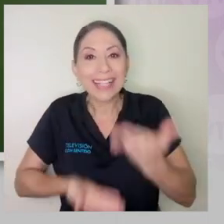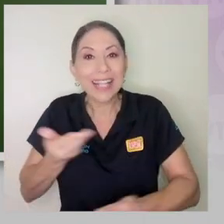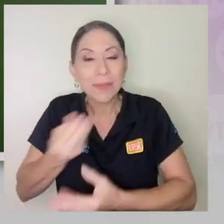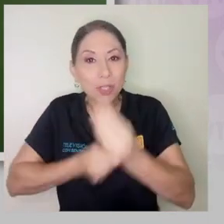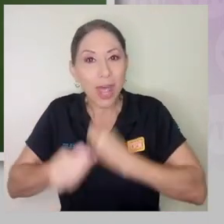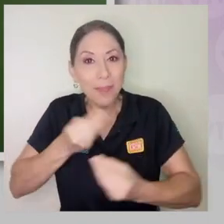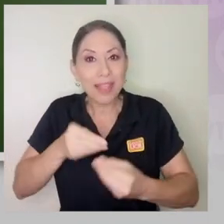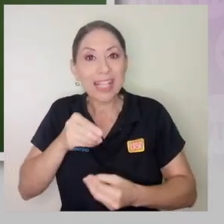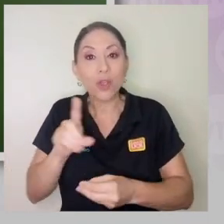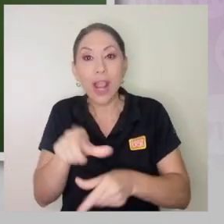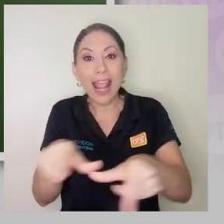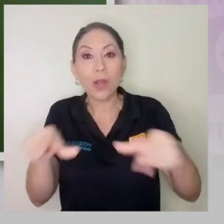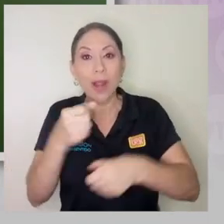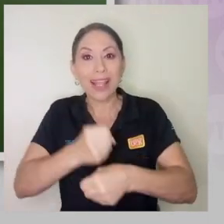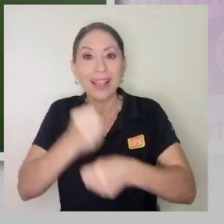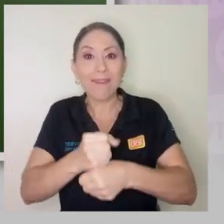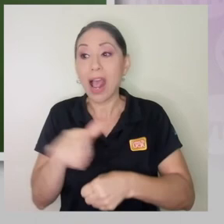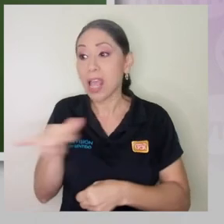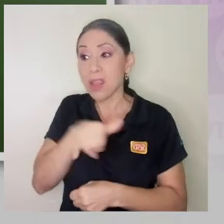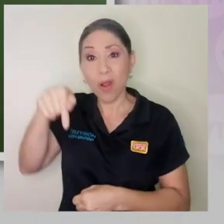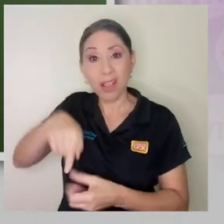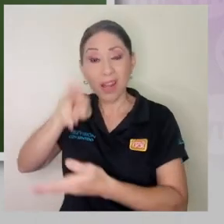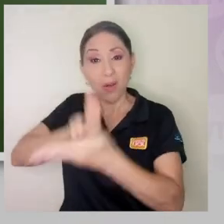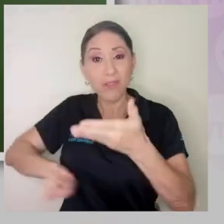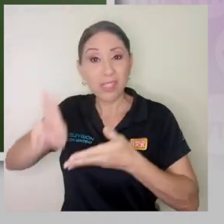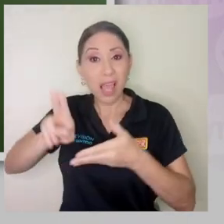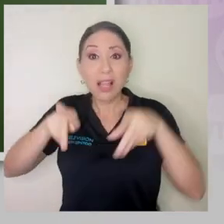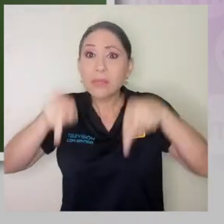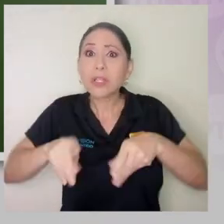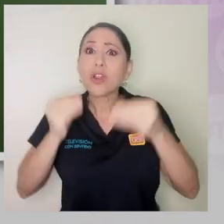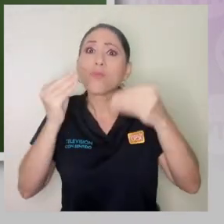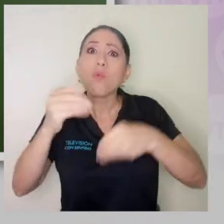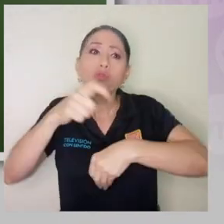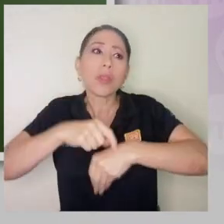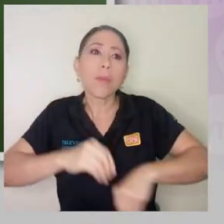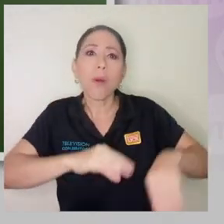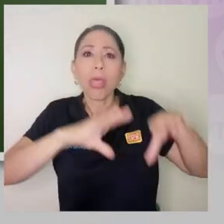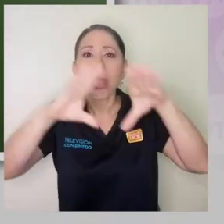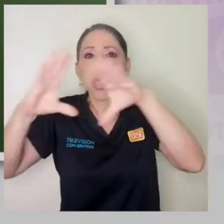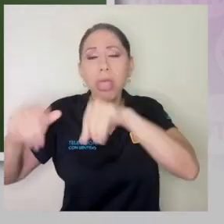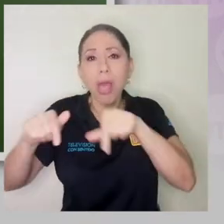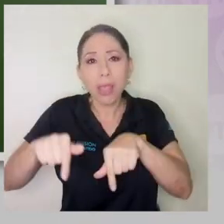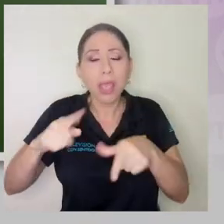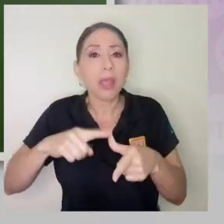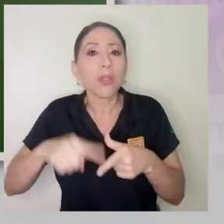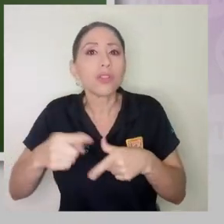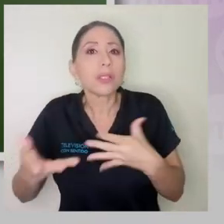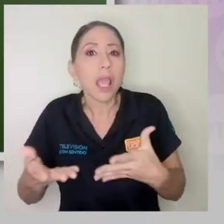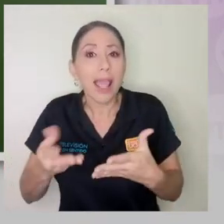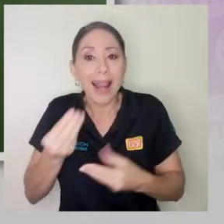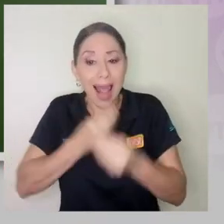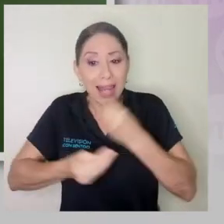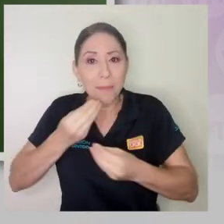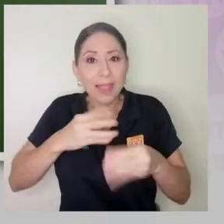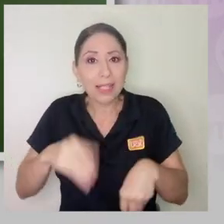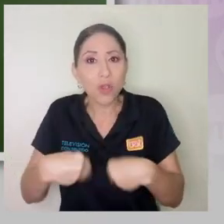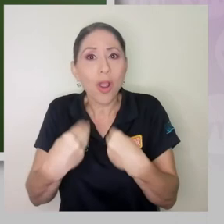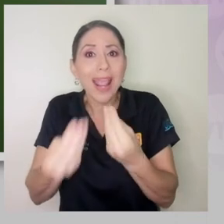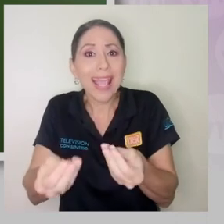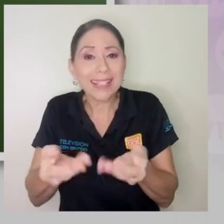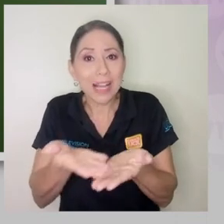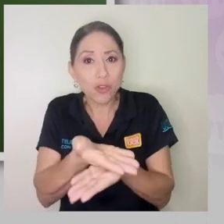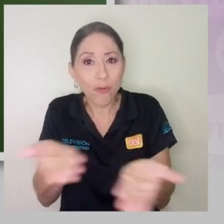de la universidad pasan largos periodos de tiempo en la universidad, entonces claramente la alimentación que se les ofrece en esos